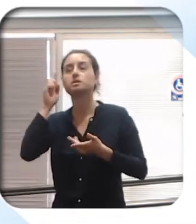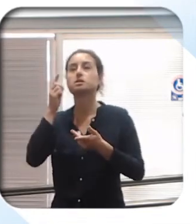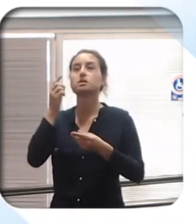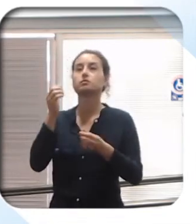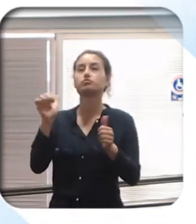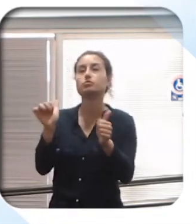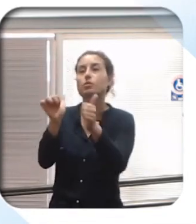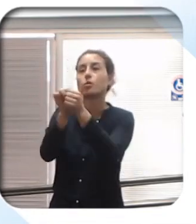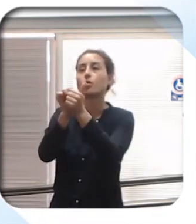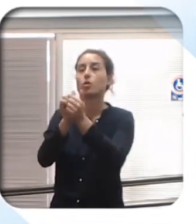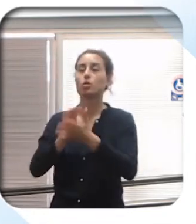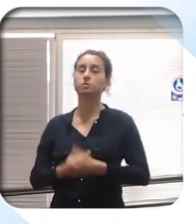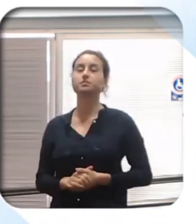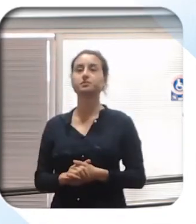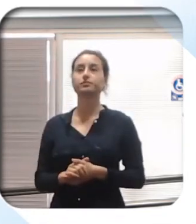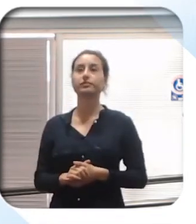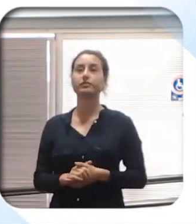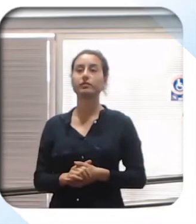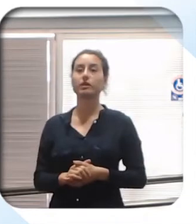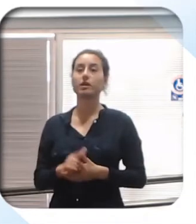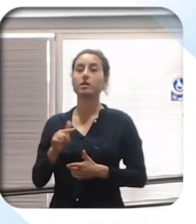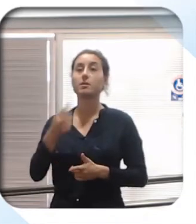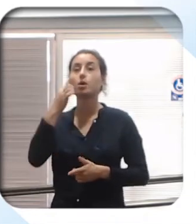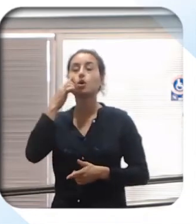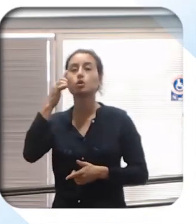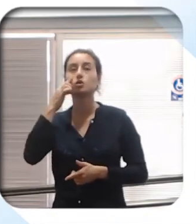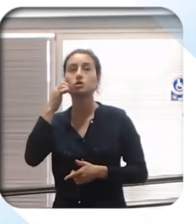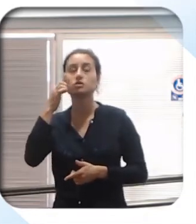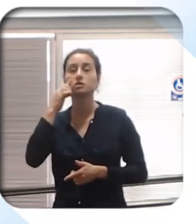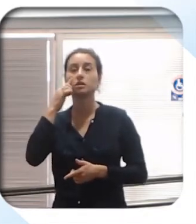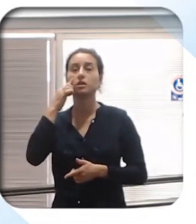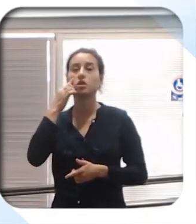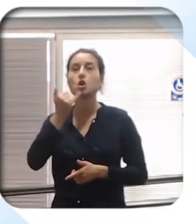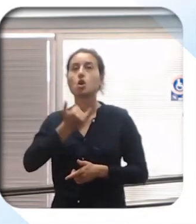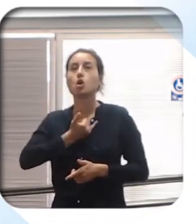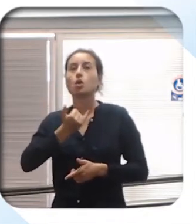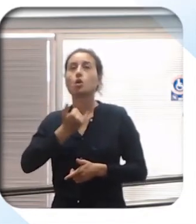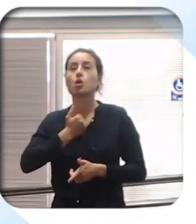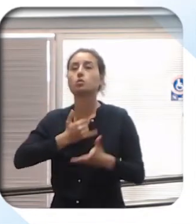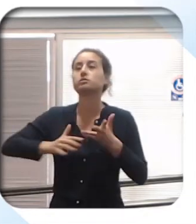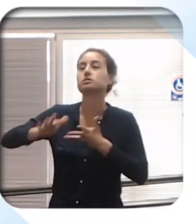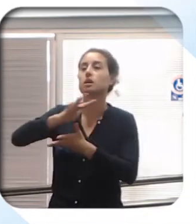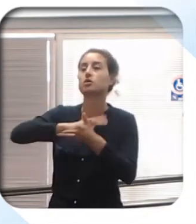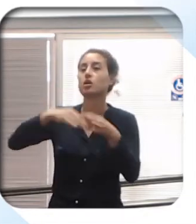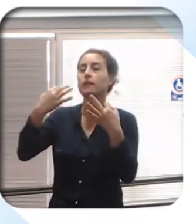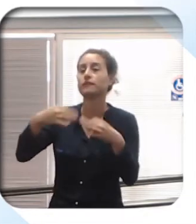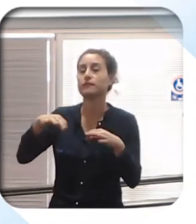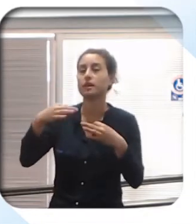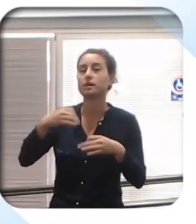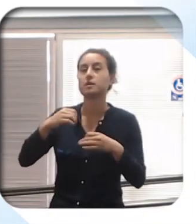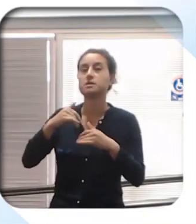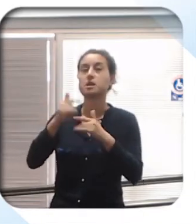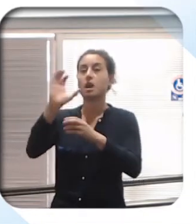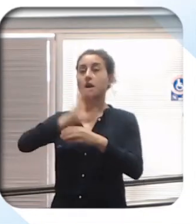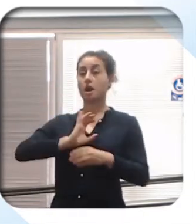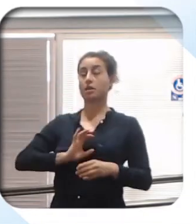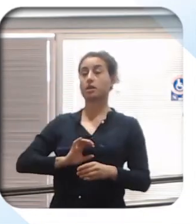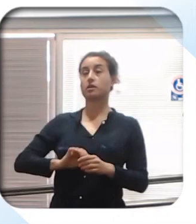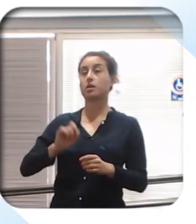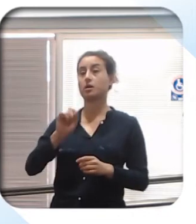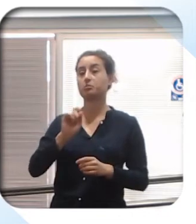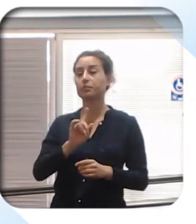juntos y de ir conociendo cómo las realidades, más allá de las características de